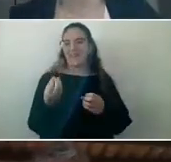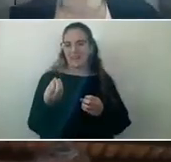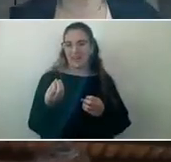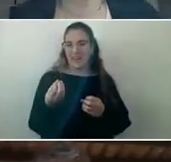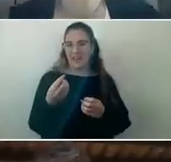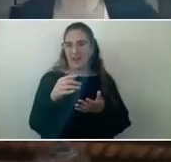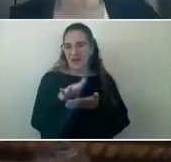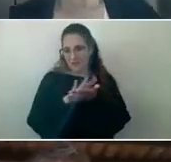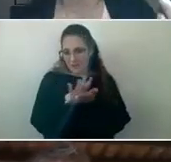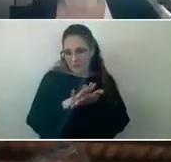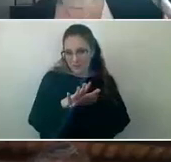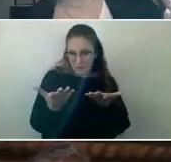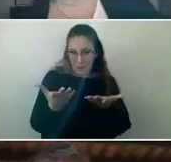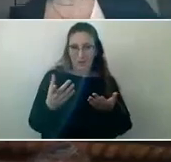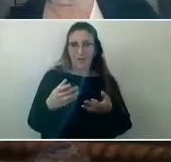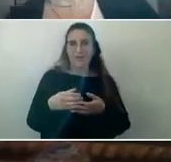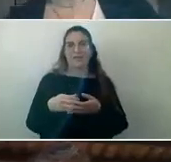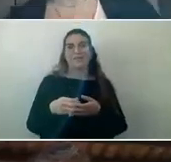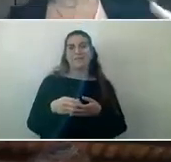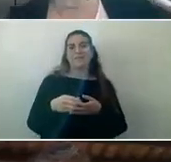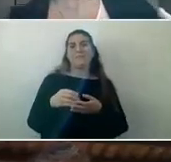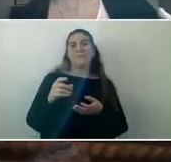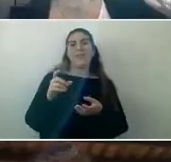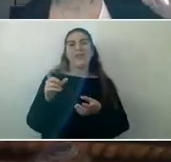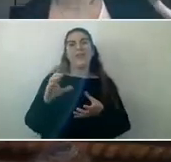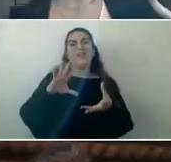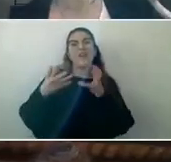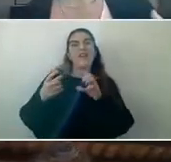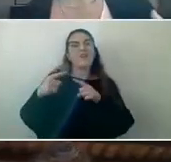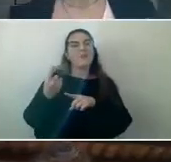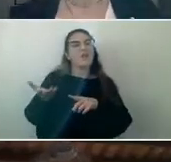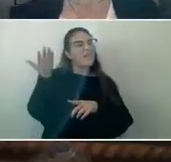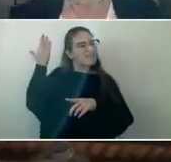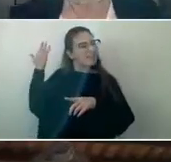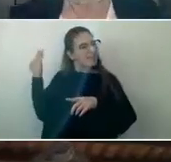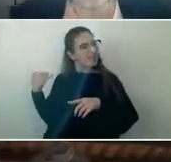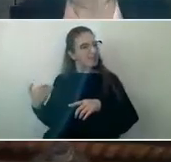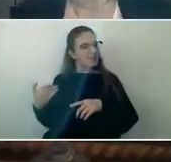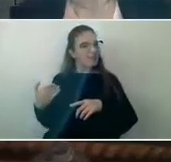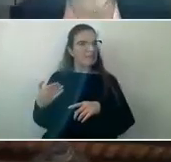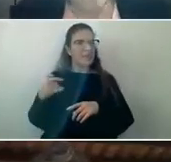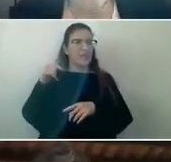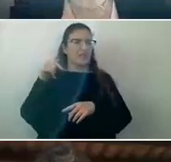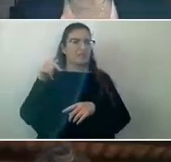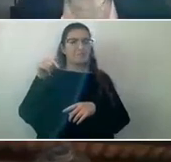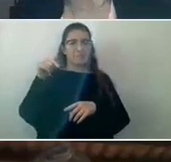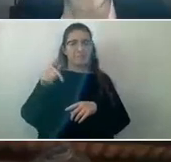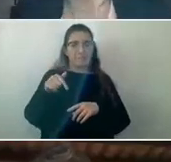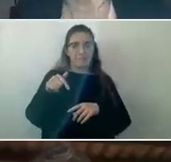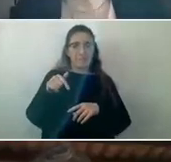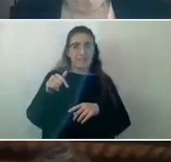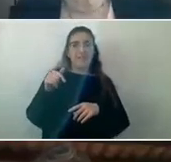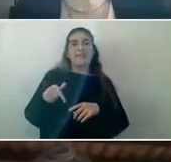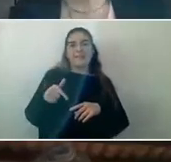modelos de presidencia de los modelos rehabilitadores que históricamente fueron aplicando a las personas y vulnerando